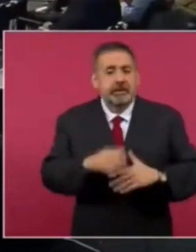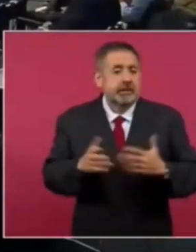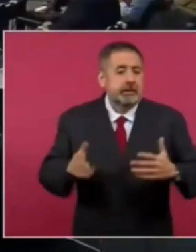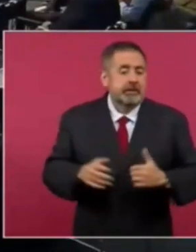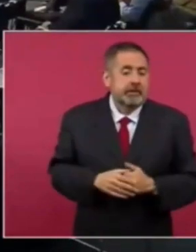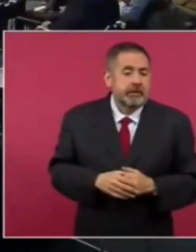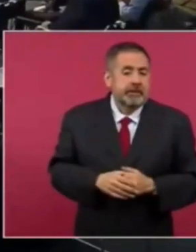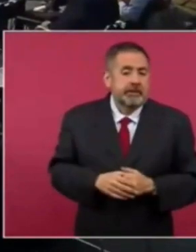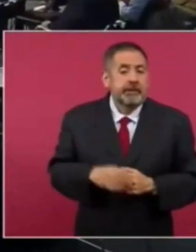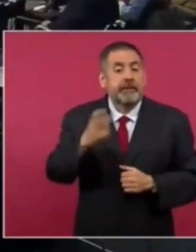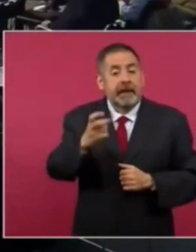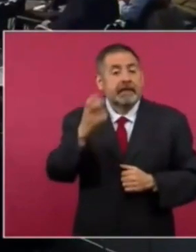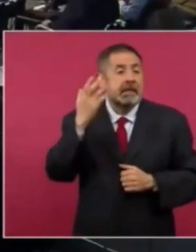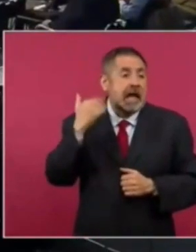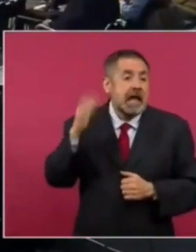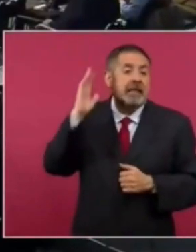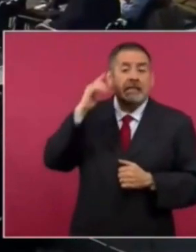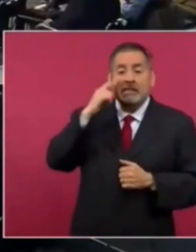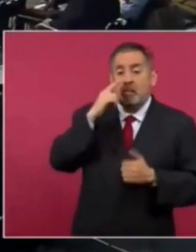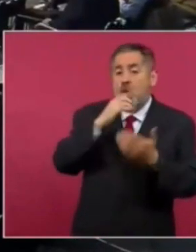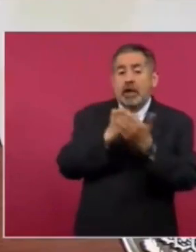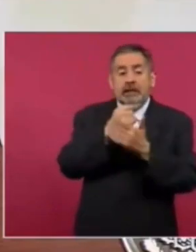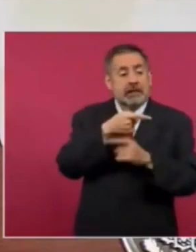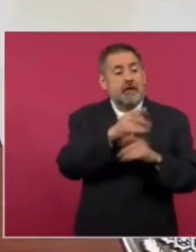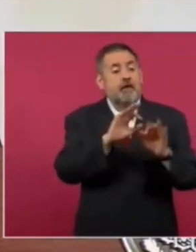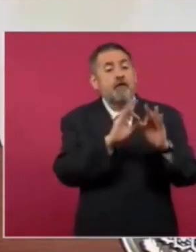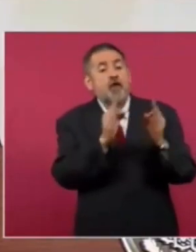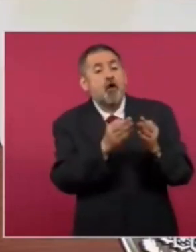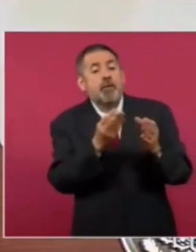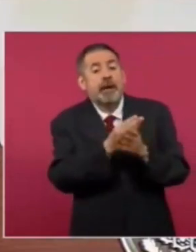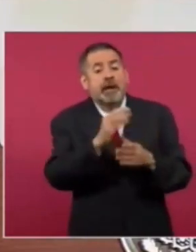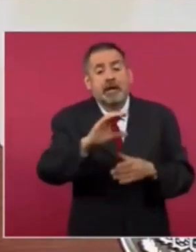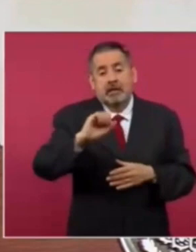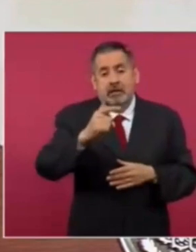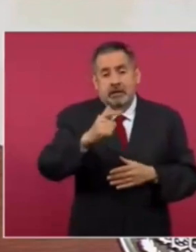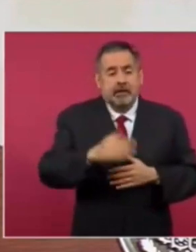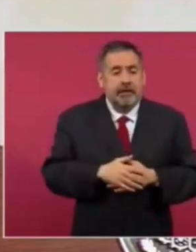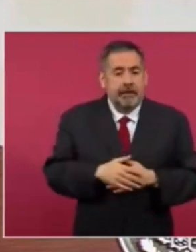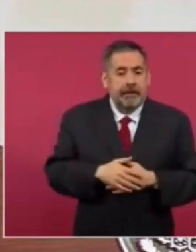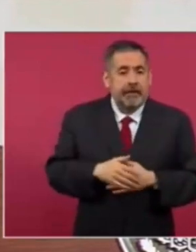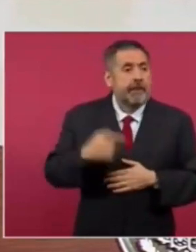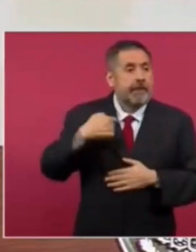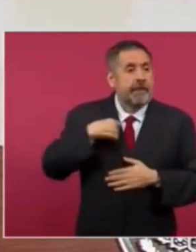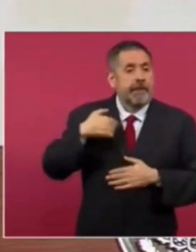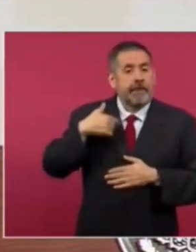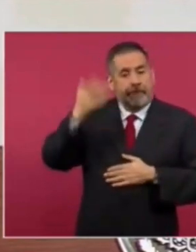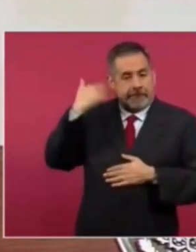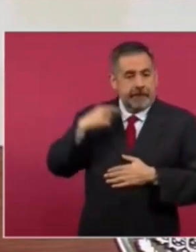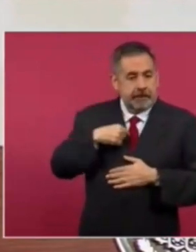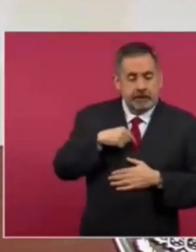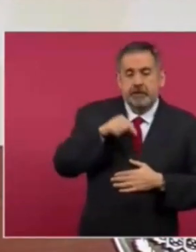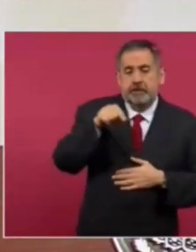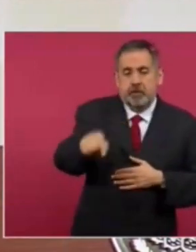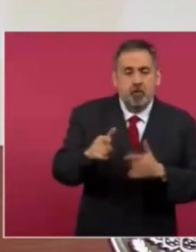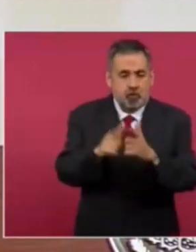Pero esa era la democracia de Salinas. Cuando yo llegué a un partido de oposición,